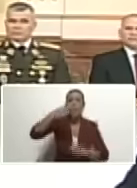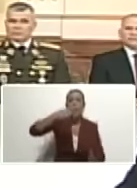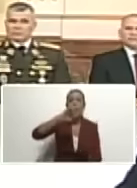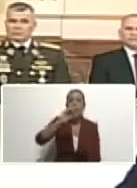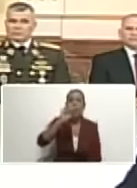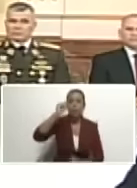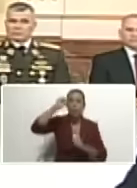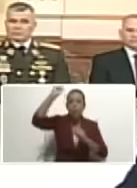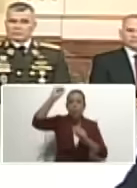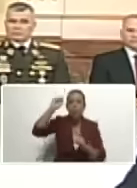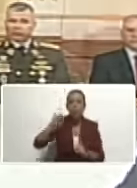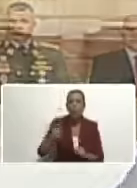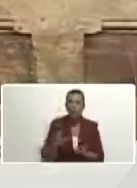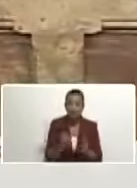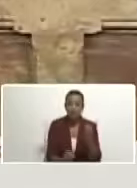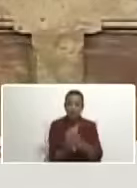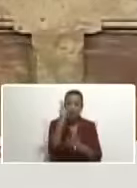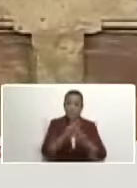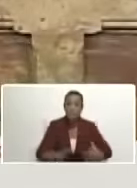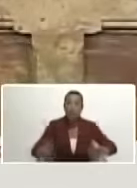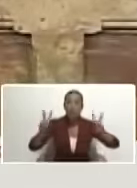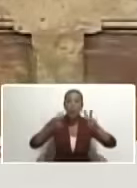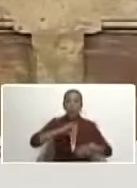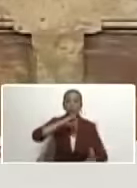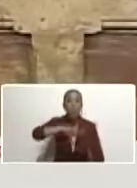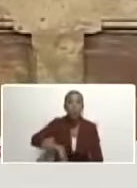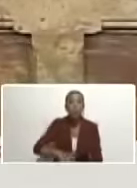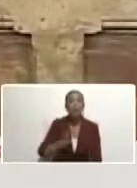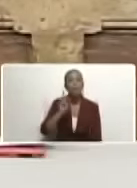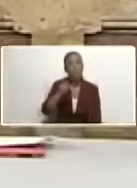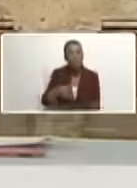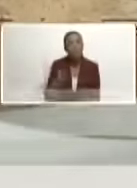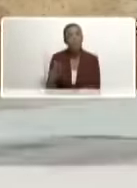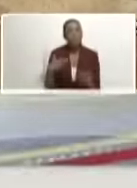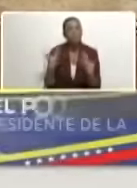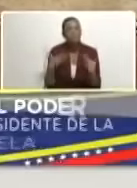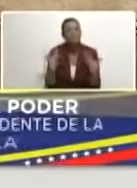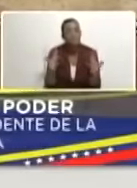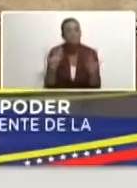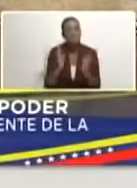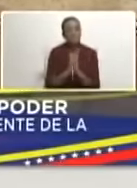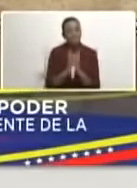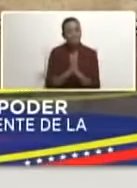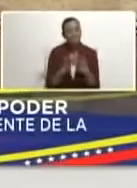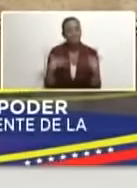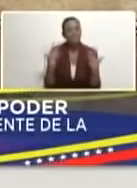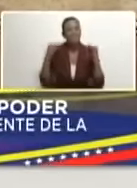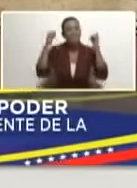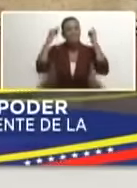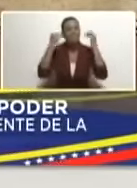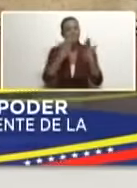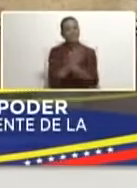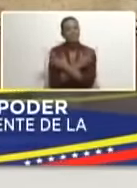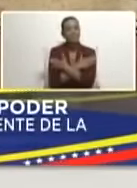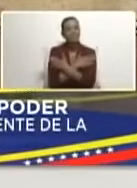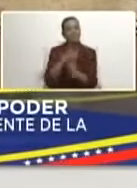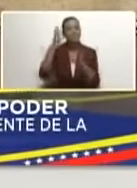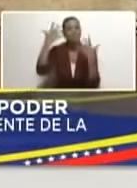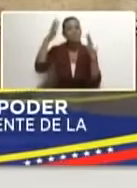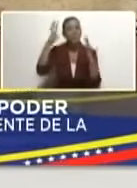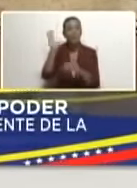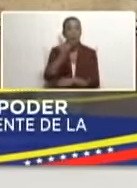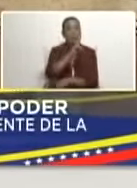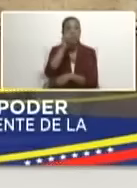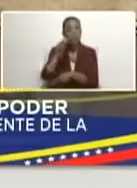es construir valores, pero también me alegro mucho, me alegro, celebro y aplaudo que la